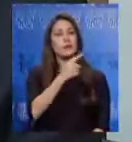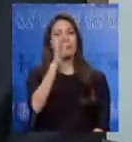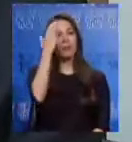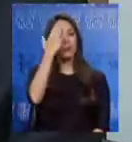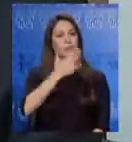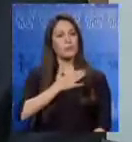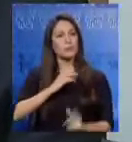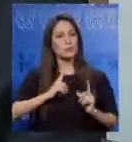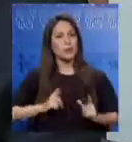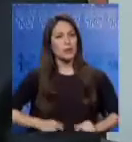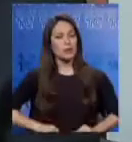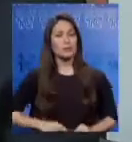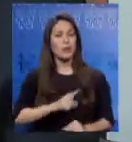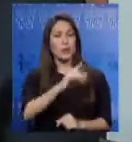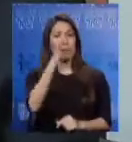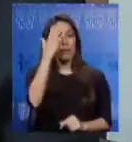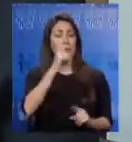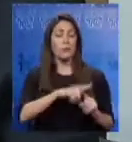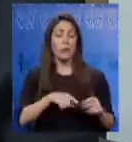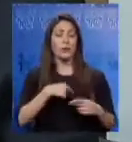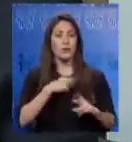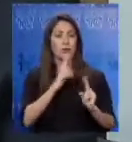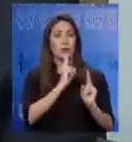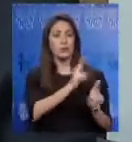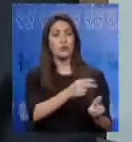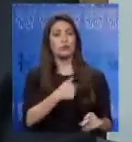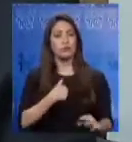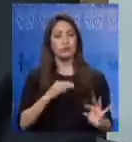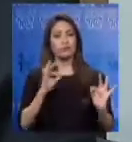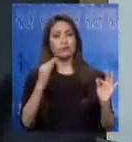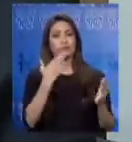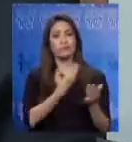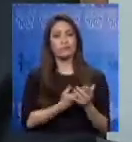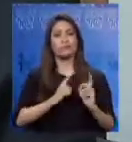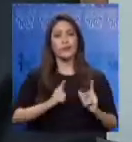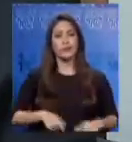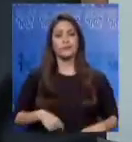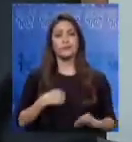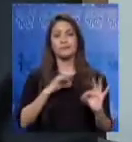preocupe por mi salud. Y le contesto, estoy muy bien de salud, muchas gracias, señor Solines.